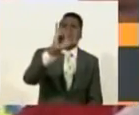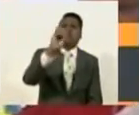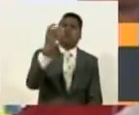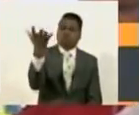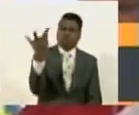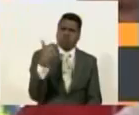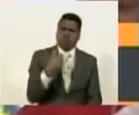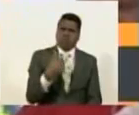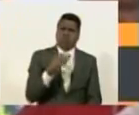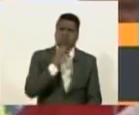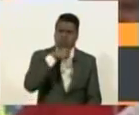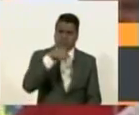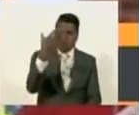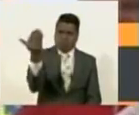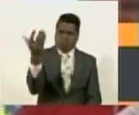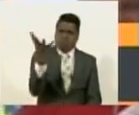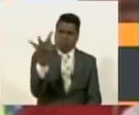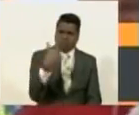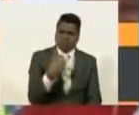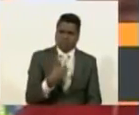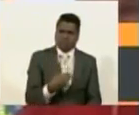Que es lo más viejo allá.